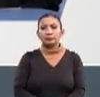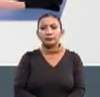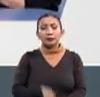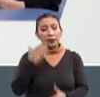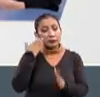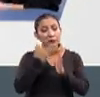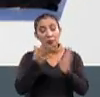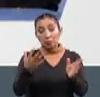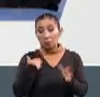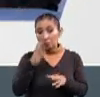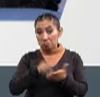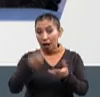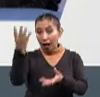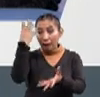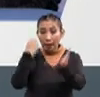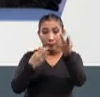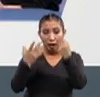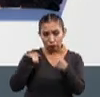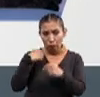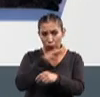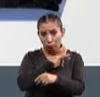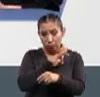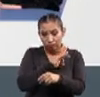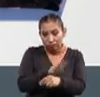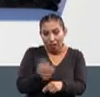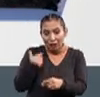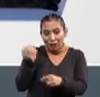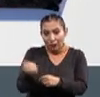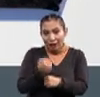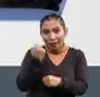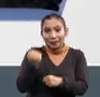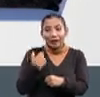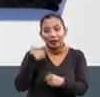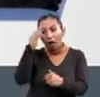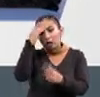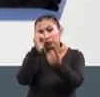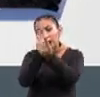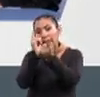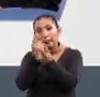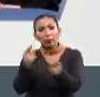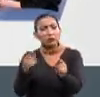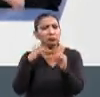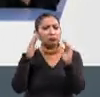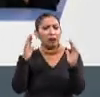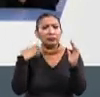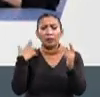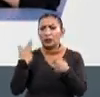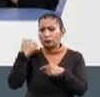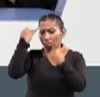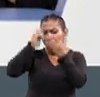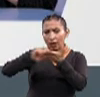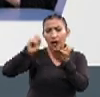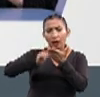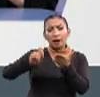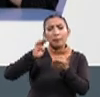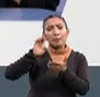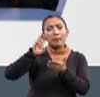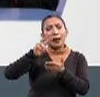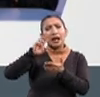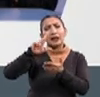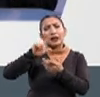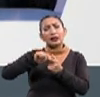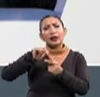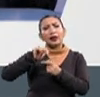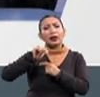una etapa muy enriquecedora porque he tenido la posibilidad y la suerte también de conocer a músicos increíbles, a compositores como Federico Ibarra, Mario